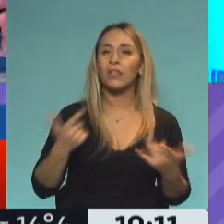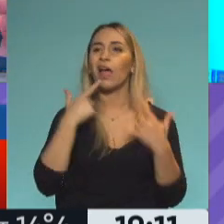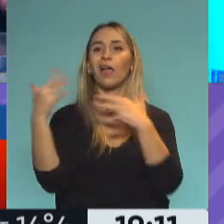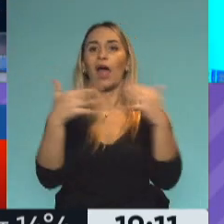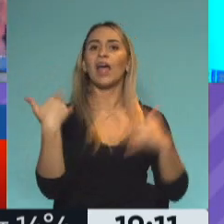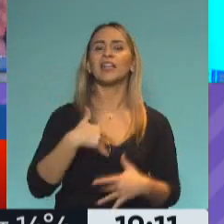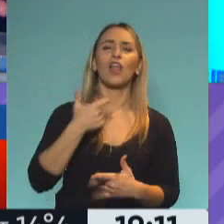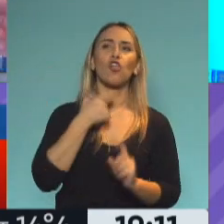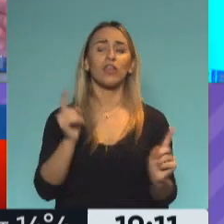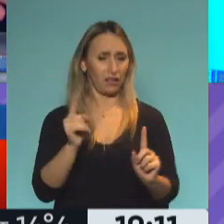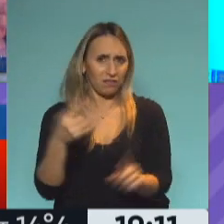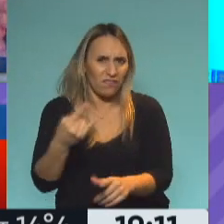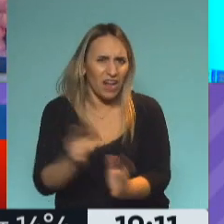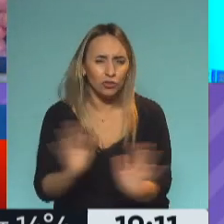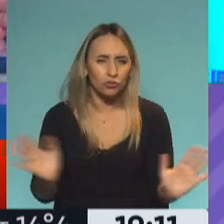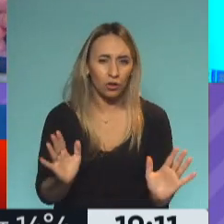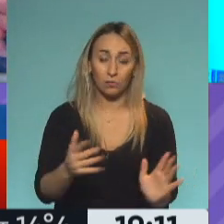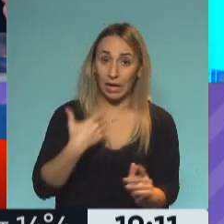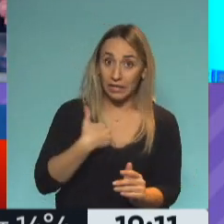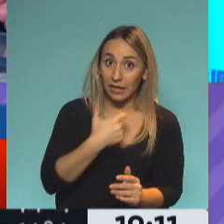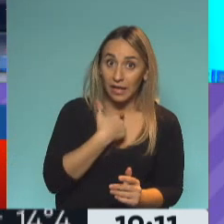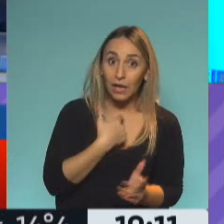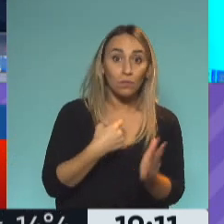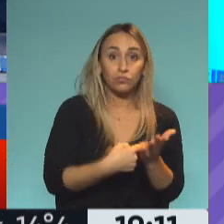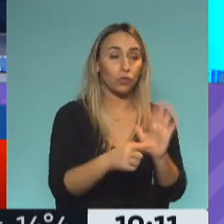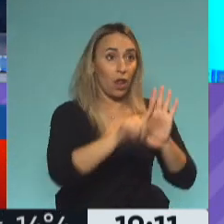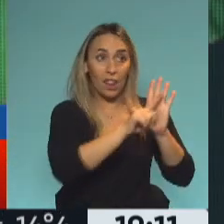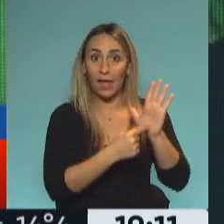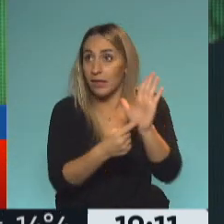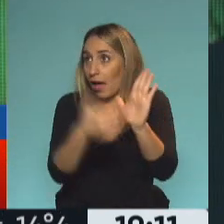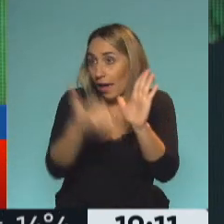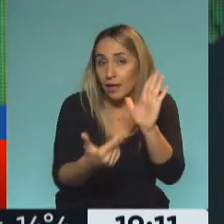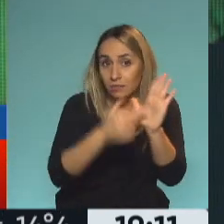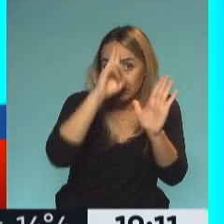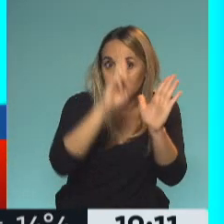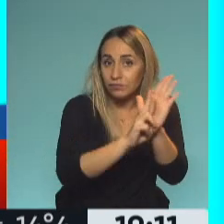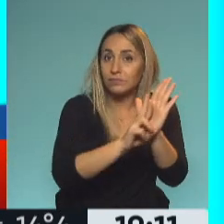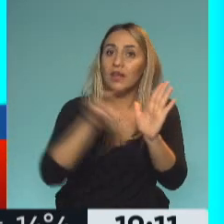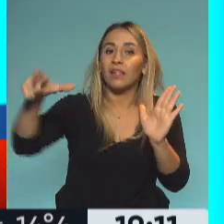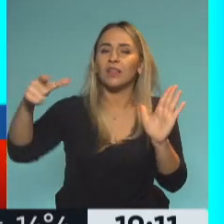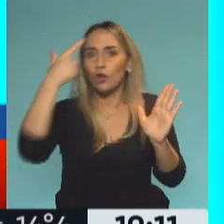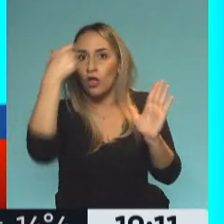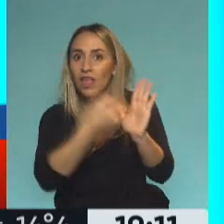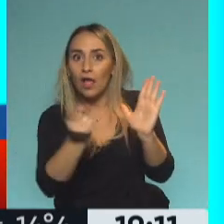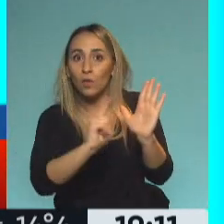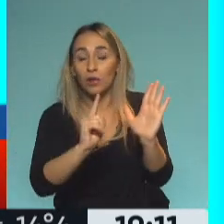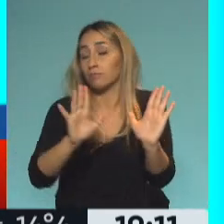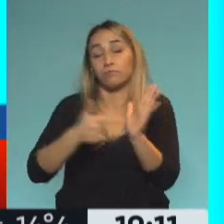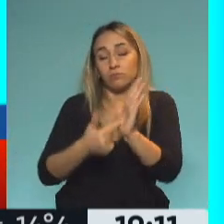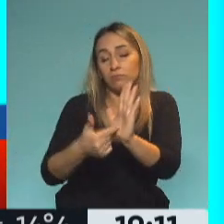no pudo porque la ley que tiene se la impide y Pfizer no la quiere tener. Esto quedó bastante claro. Encima lo que pasó fue